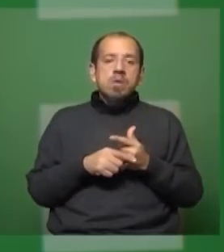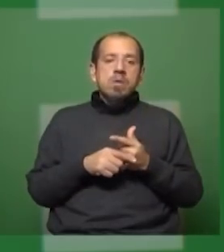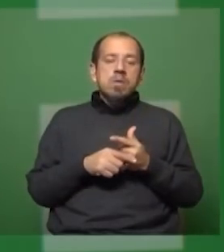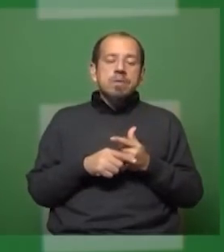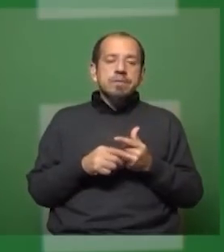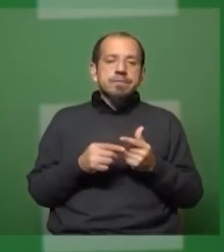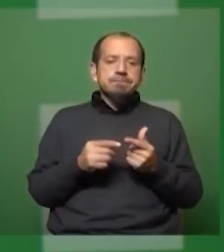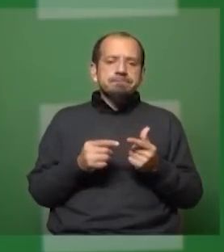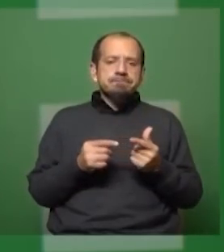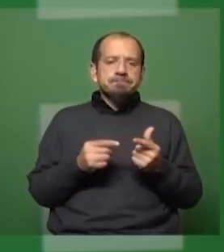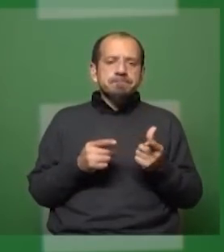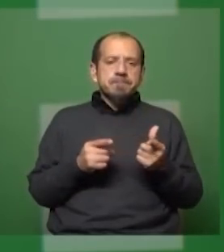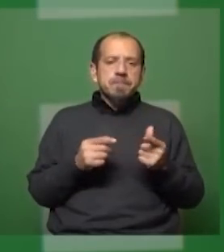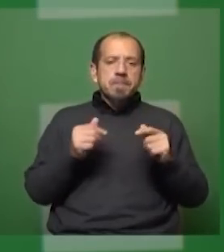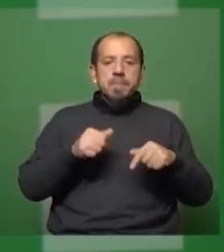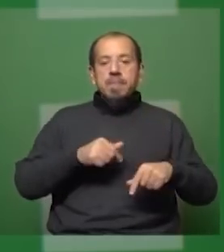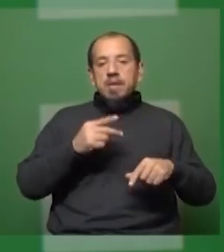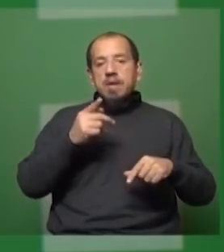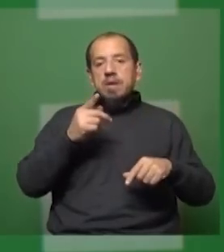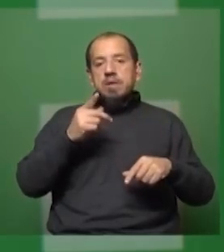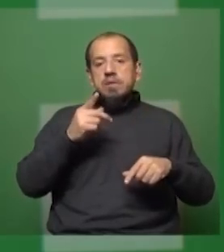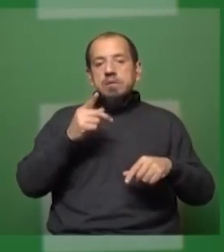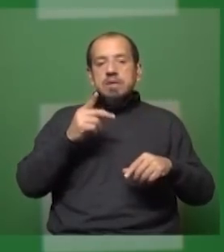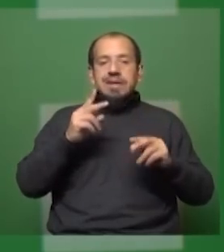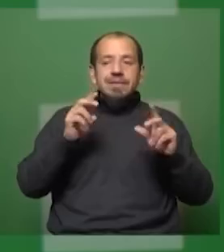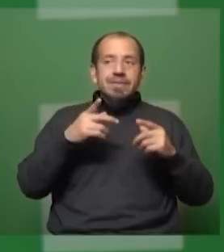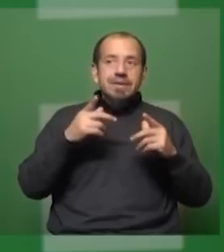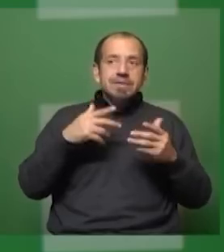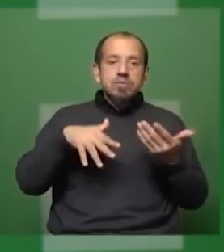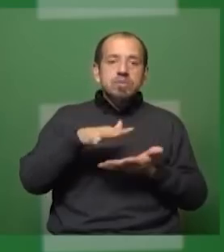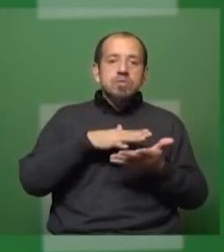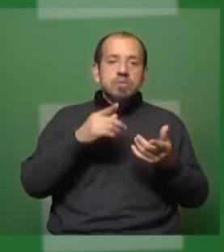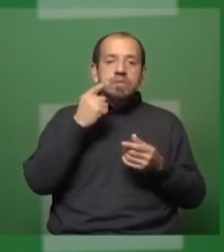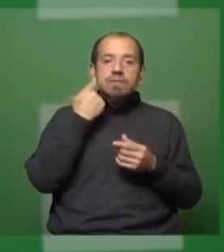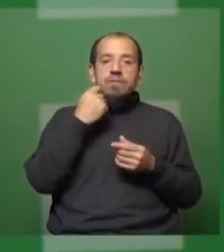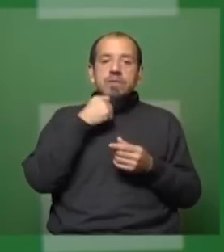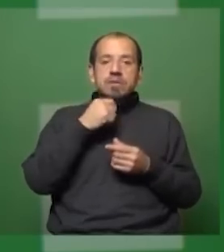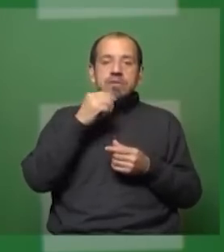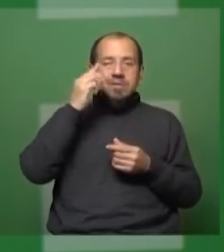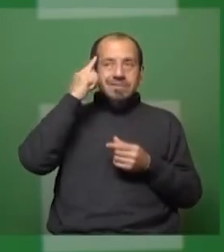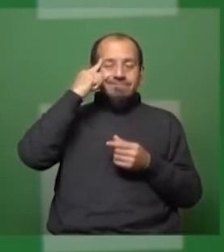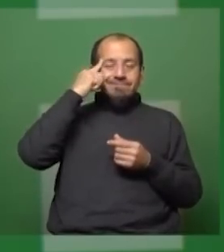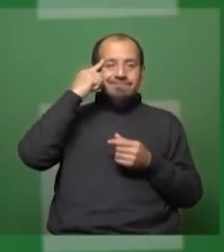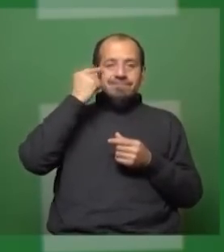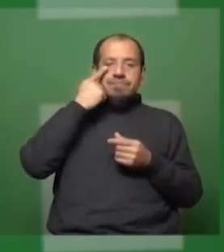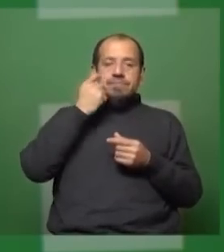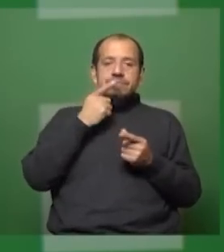nivel este interno del país no Y creo que eso también es habla de una falta de prudencia y sobre todo de visión